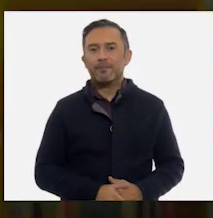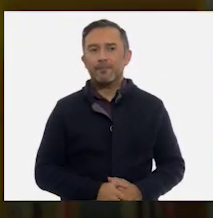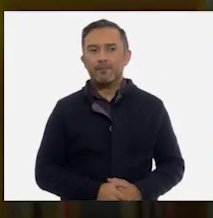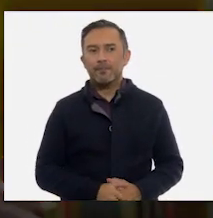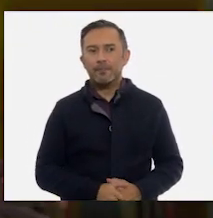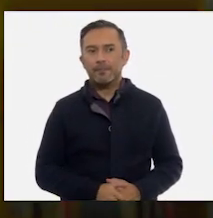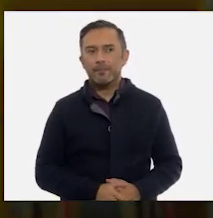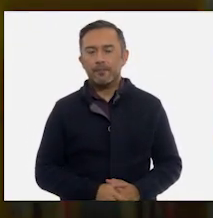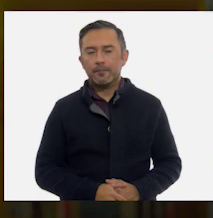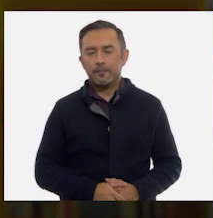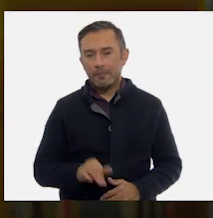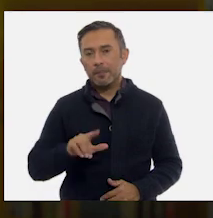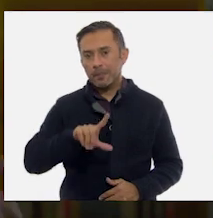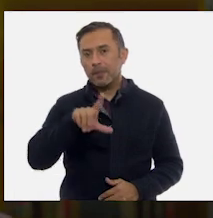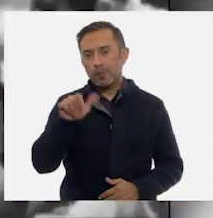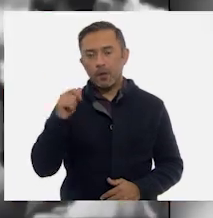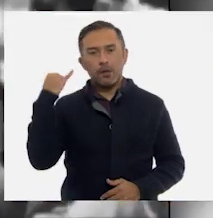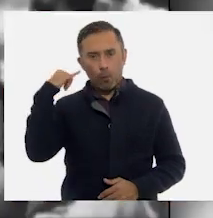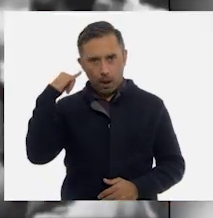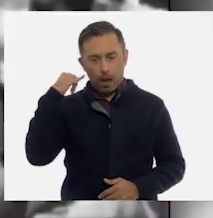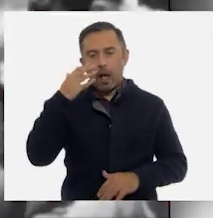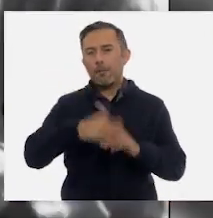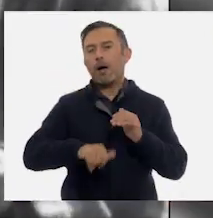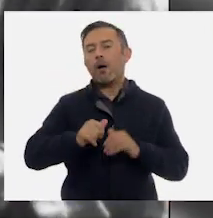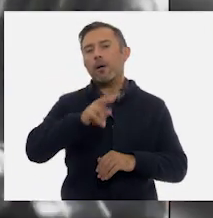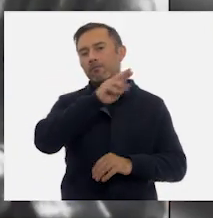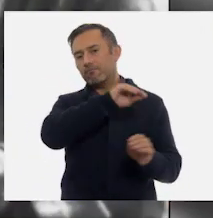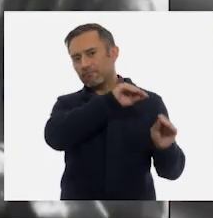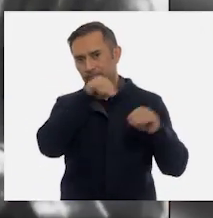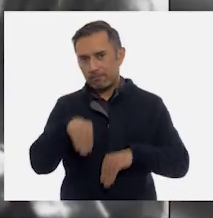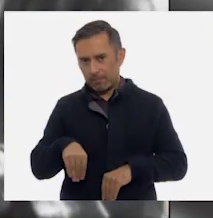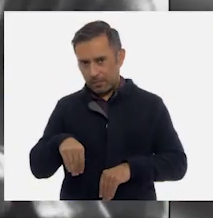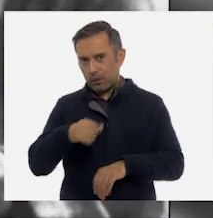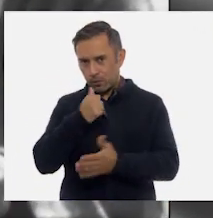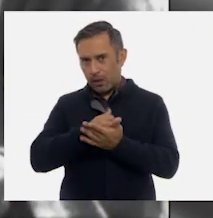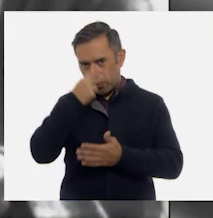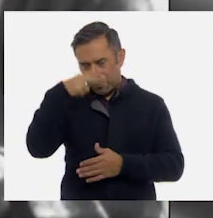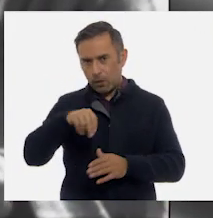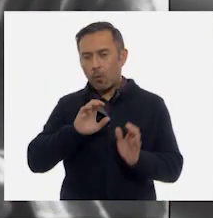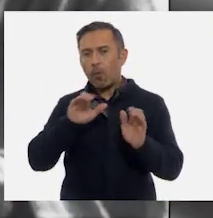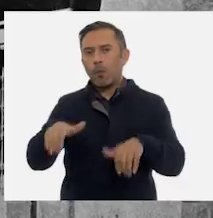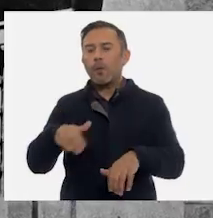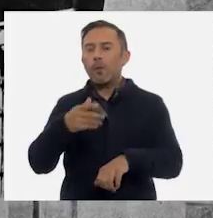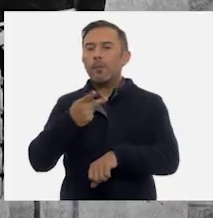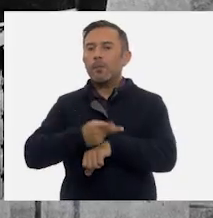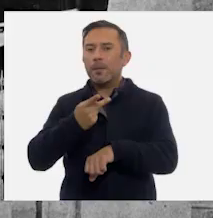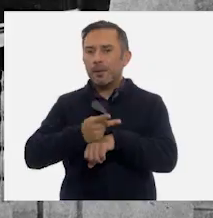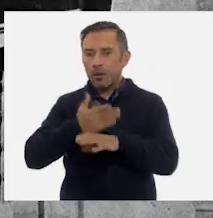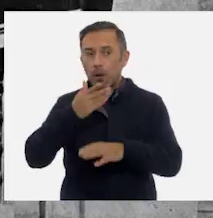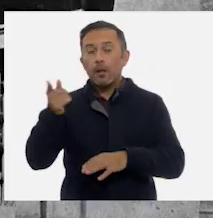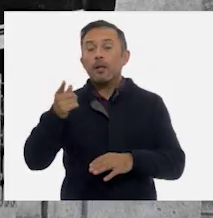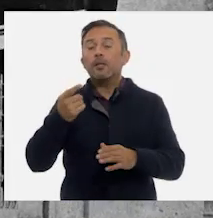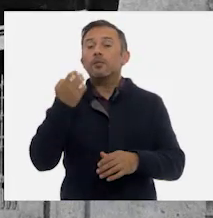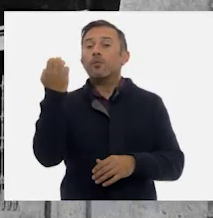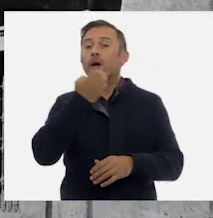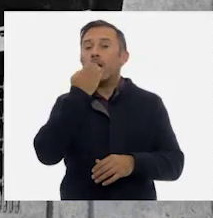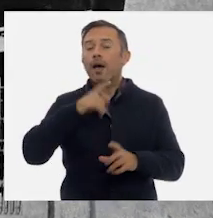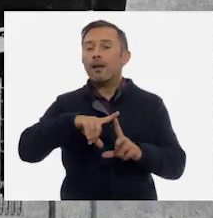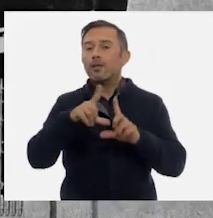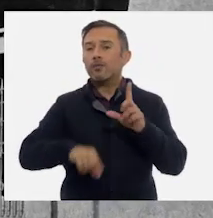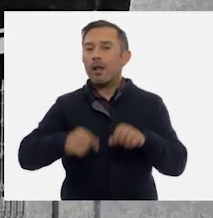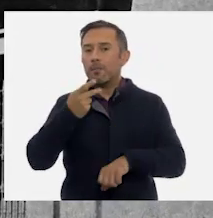Después de Iguala viene a México, entra a la preparatoria. Es muy importante, sí, su paso por la Escuela Nacional Preparatoria a mediados de los